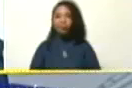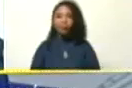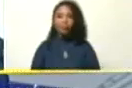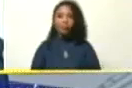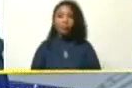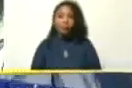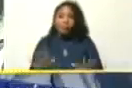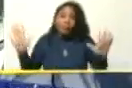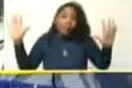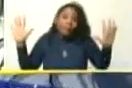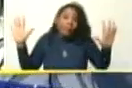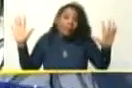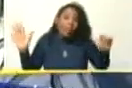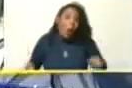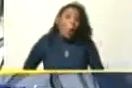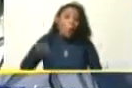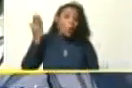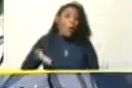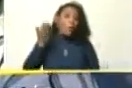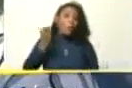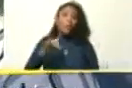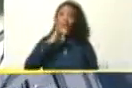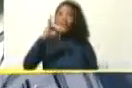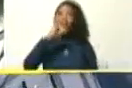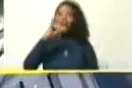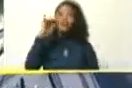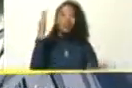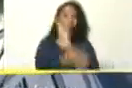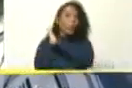¿Ah? Lo importante es la noticia.